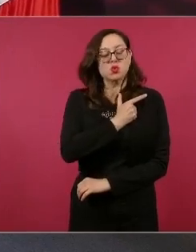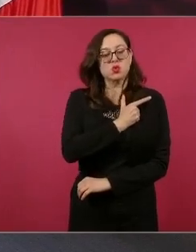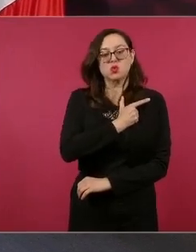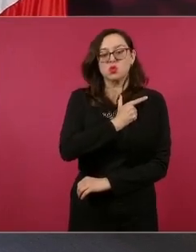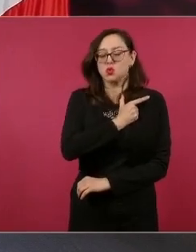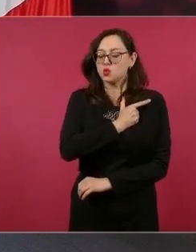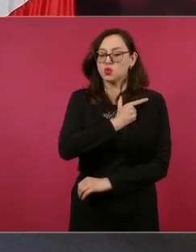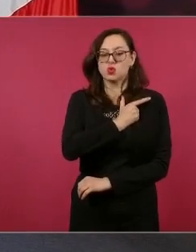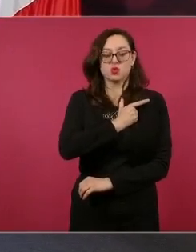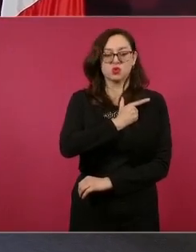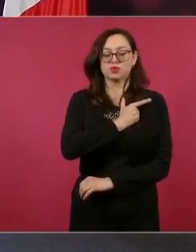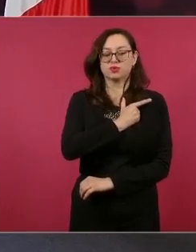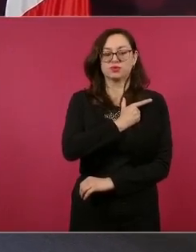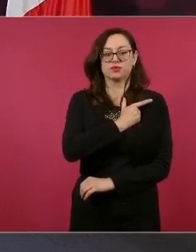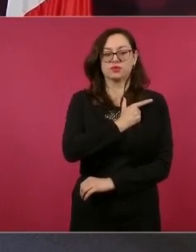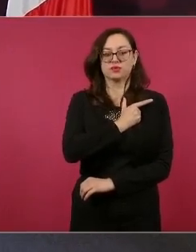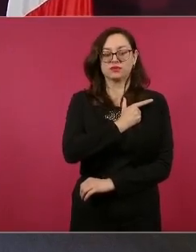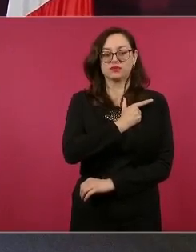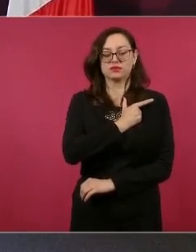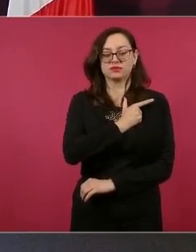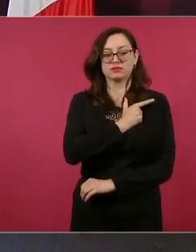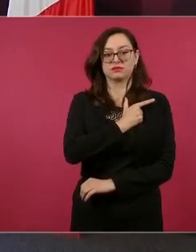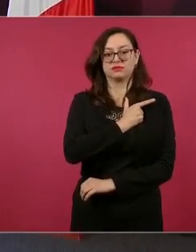me da mucho gusto que ya